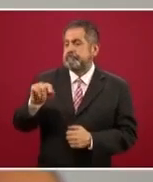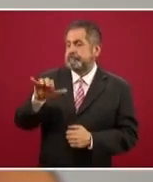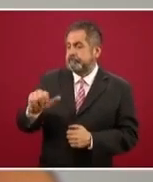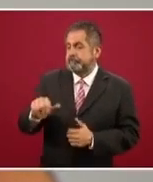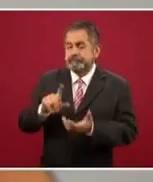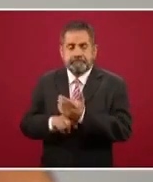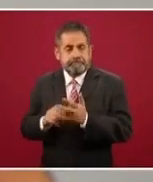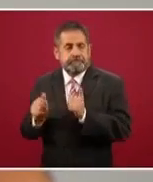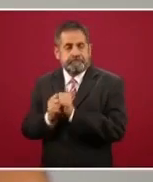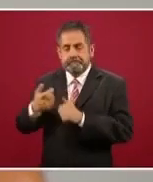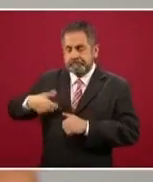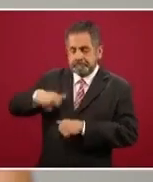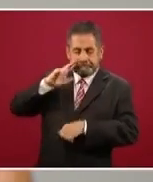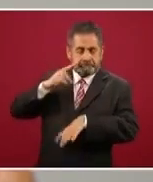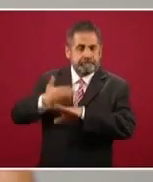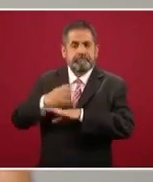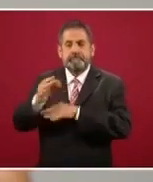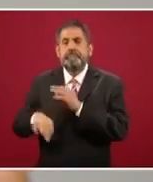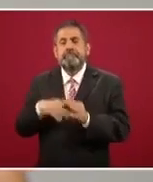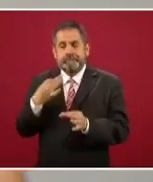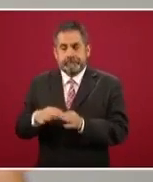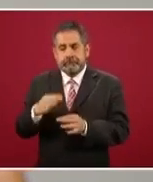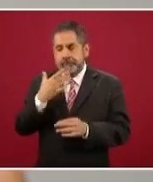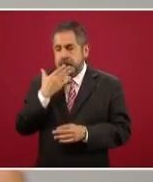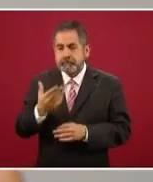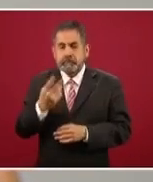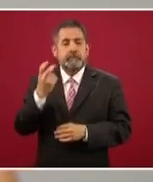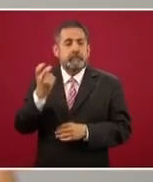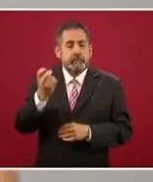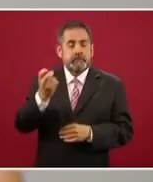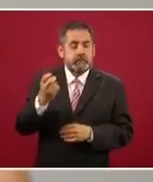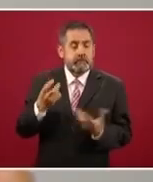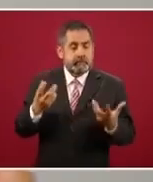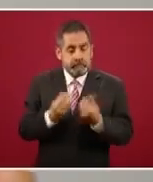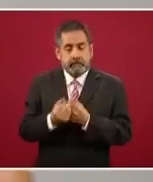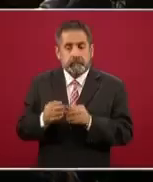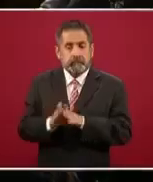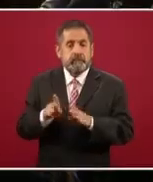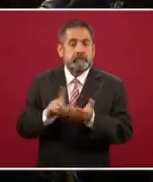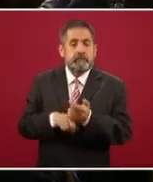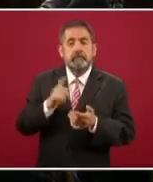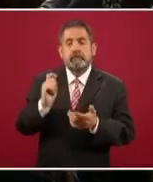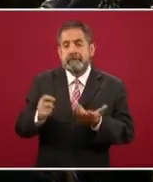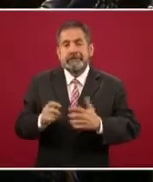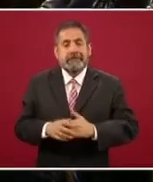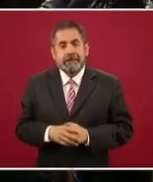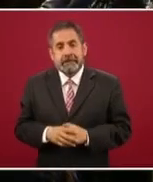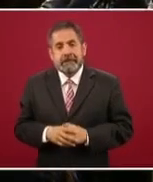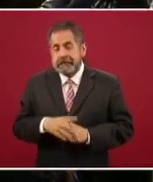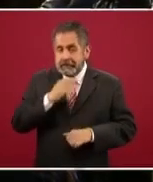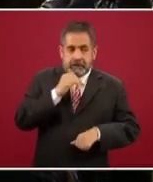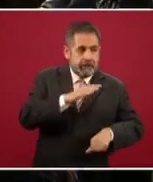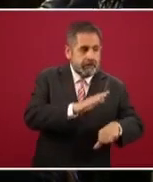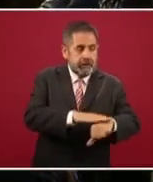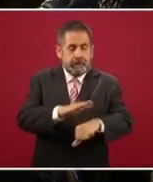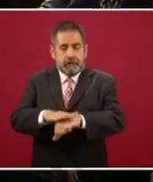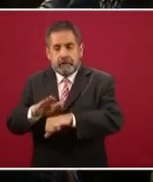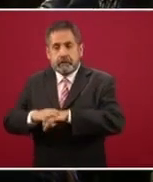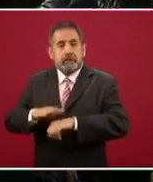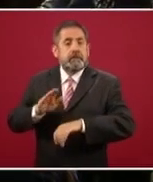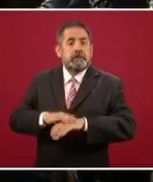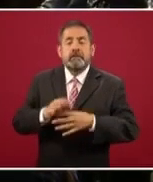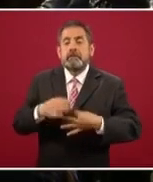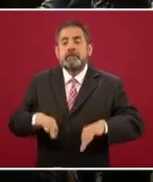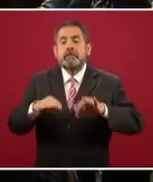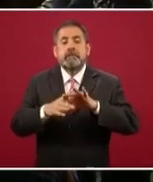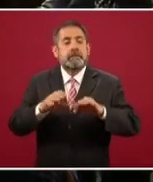acompañe a todas nuestras acciones, y en eso estamos, por lo cual pues llamamos a la participación también